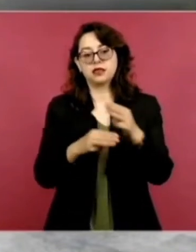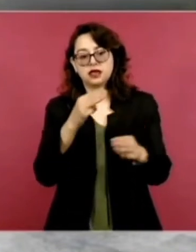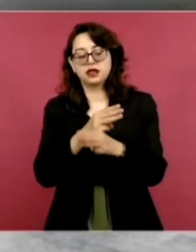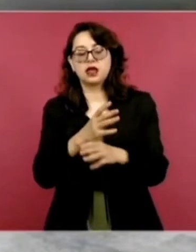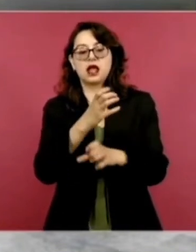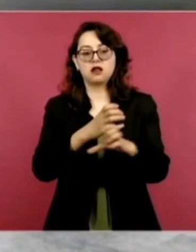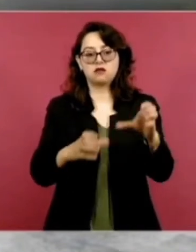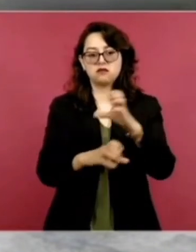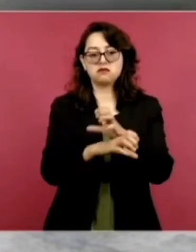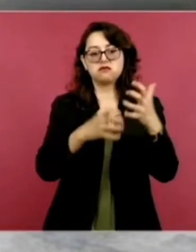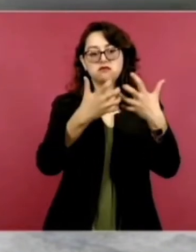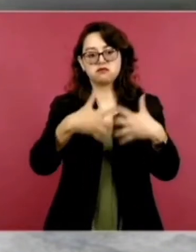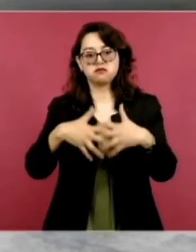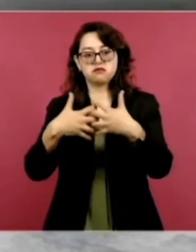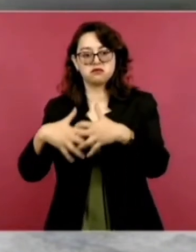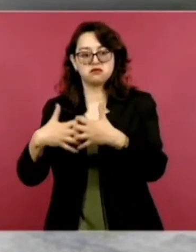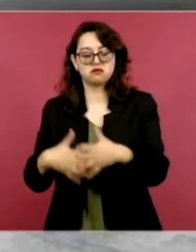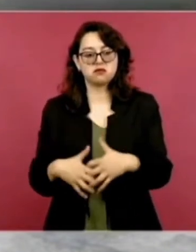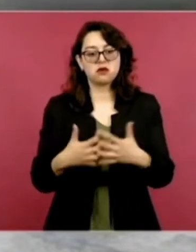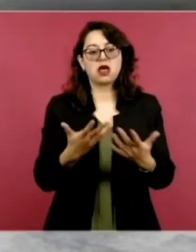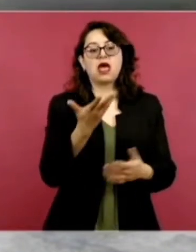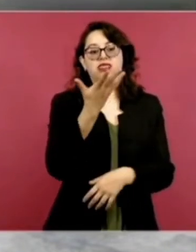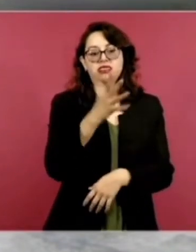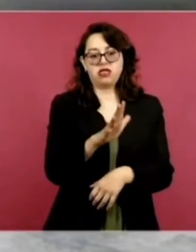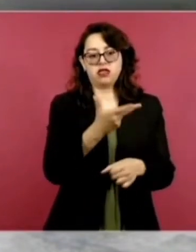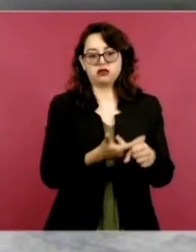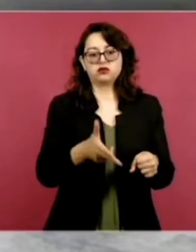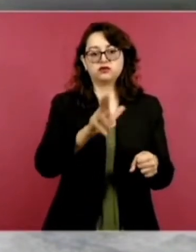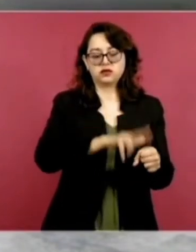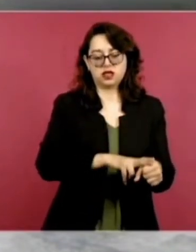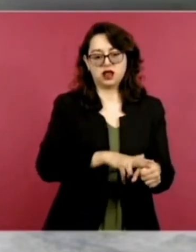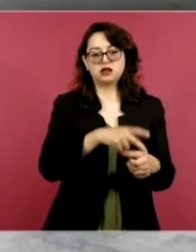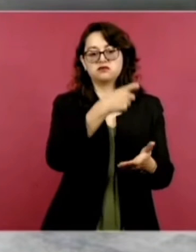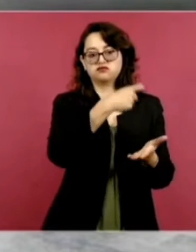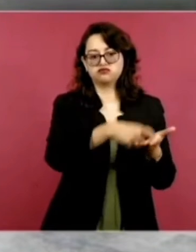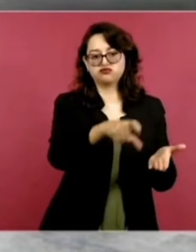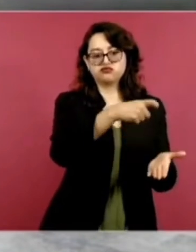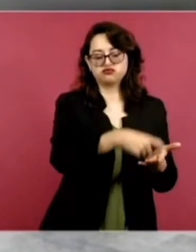para 177 de 237